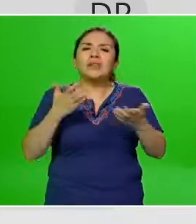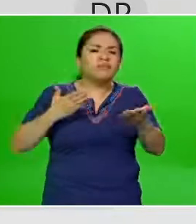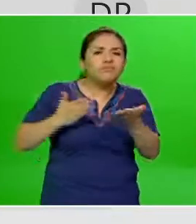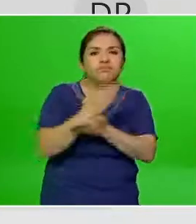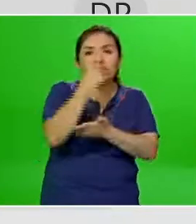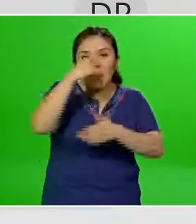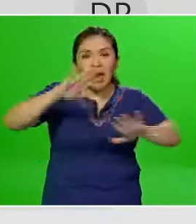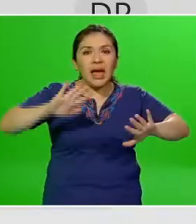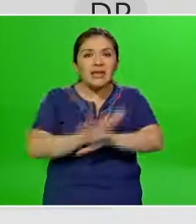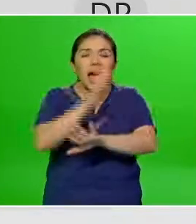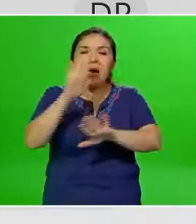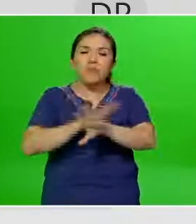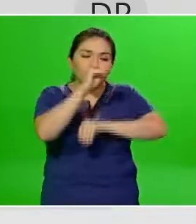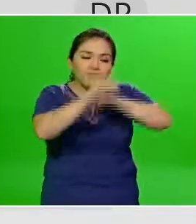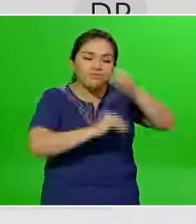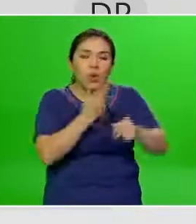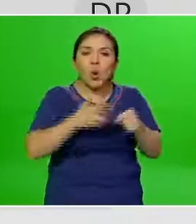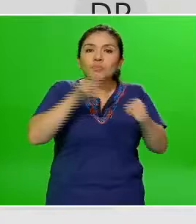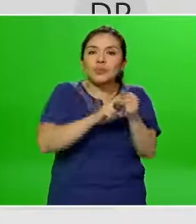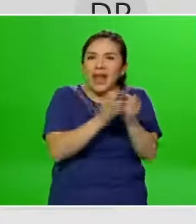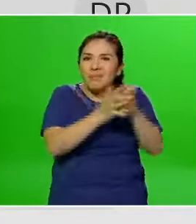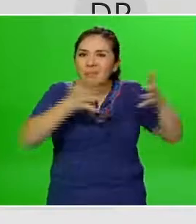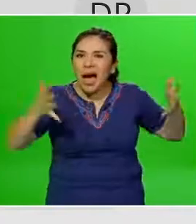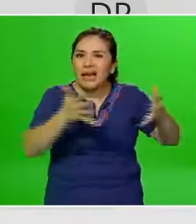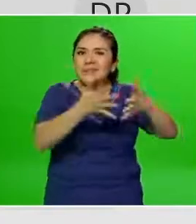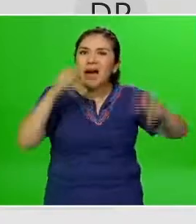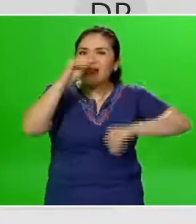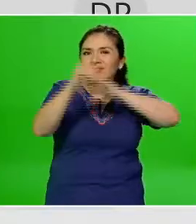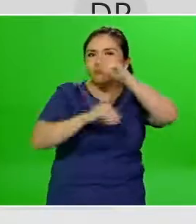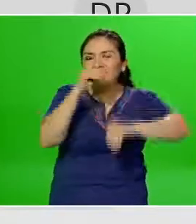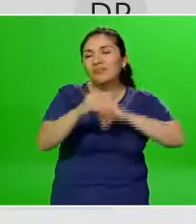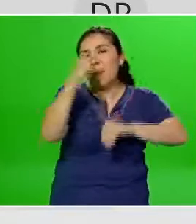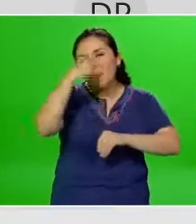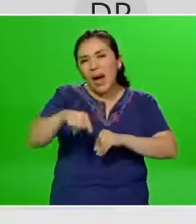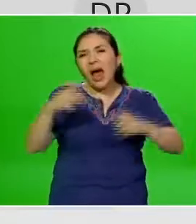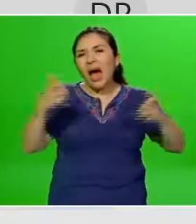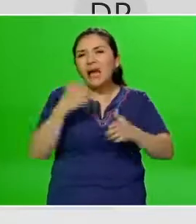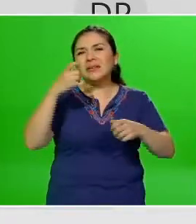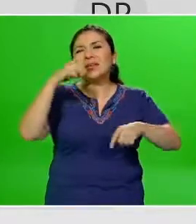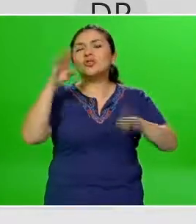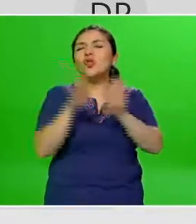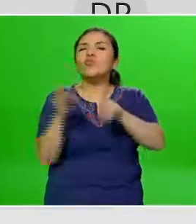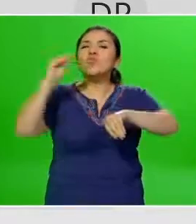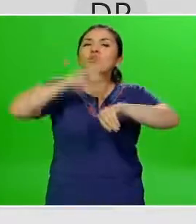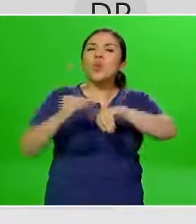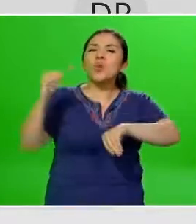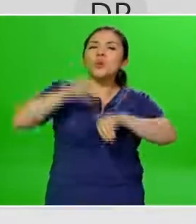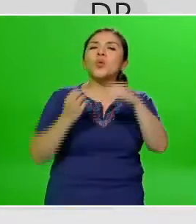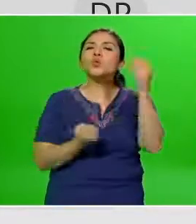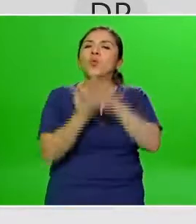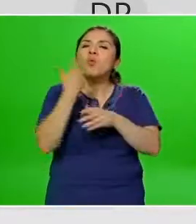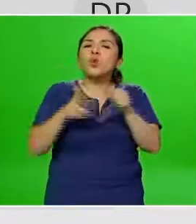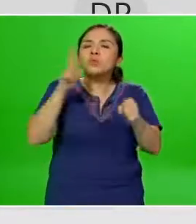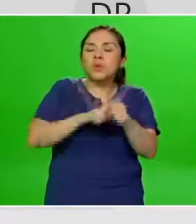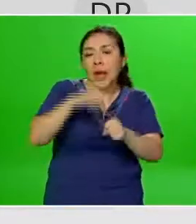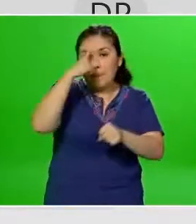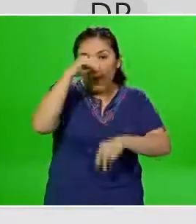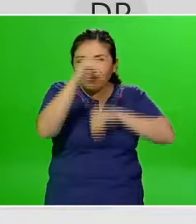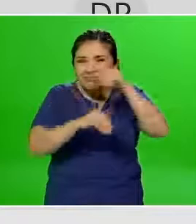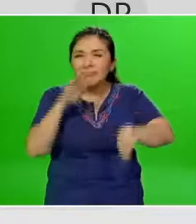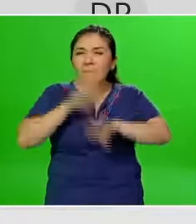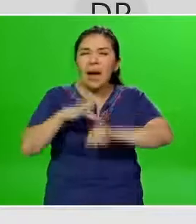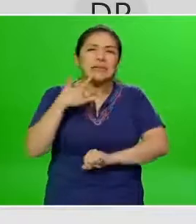motivos de expansión hospitalaria y todos los fenómenos de reconversión que se realizaron y los esfuerzos a través de